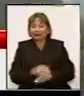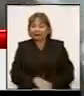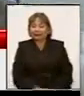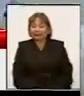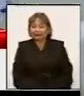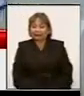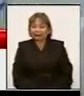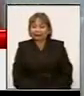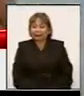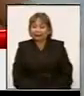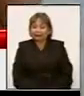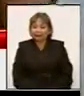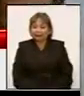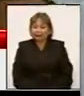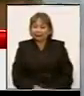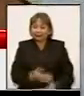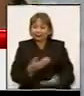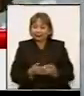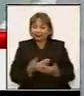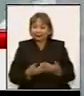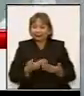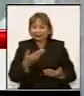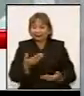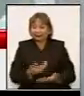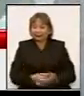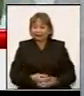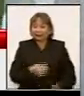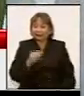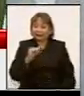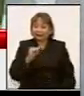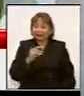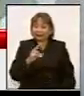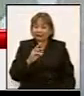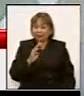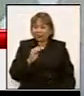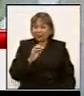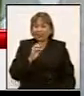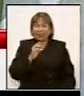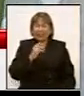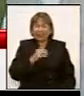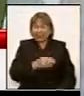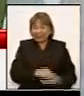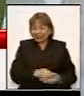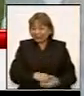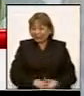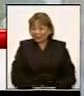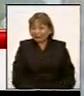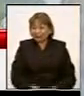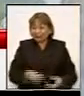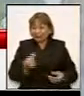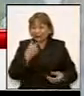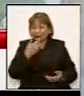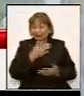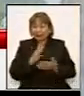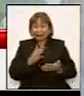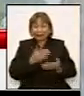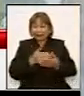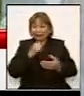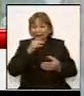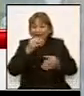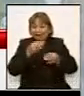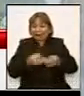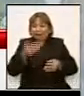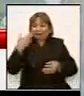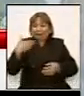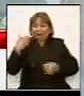de lo que concierne a este problema. Señor Gilberto, coméntanos de manera, por favor, rápida, de este gran problema que no es hace